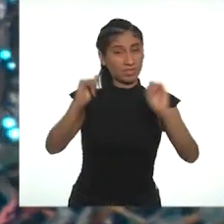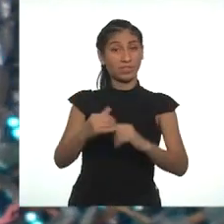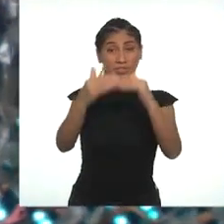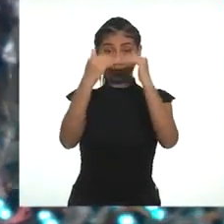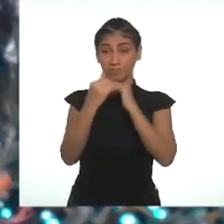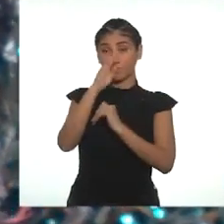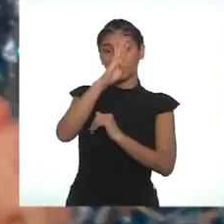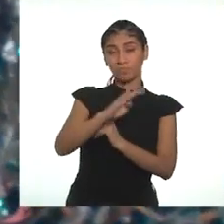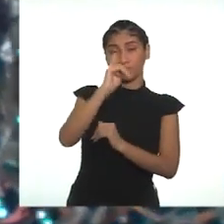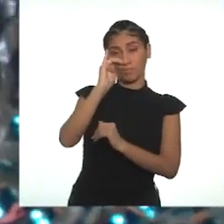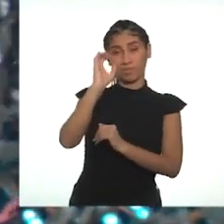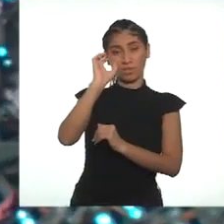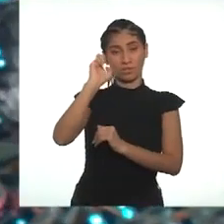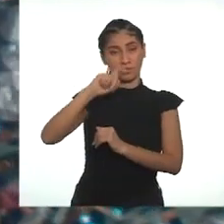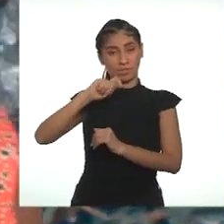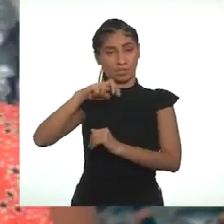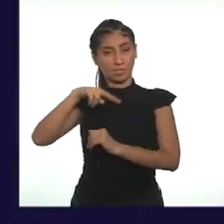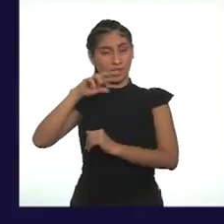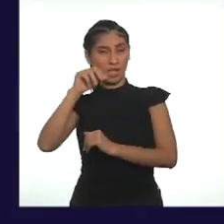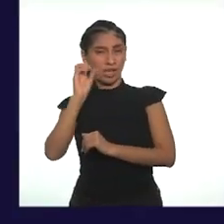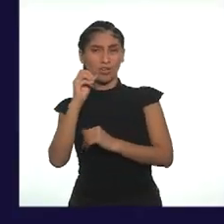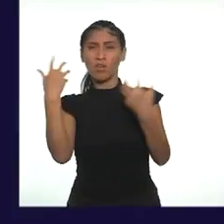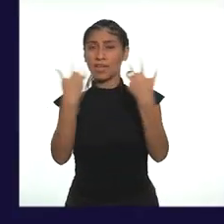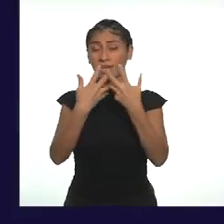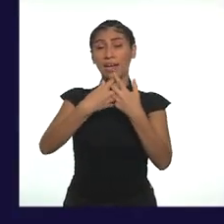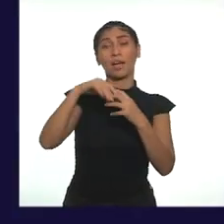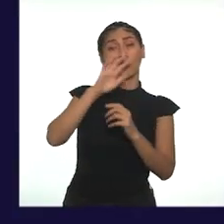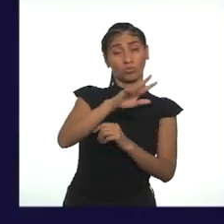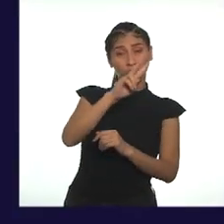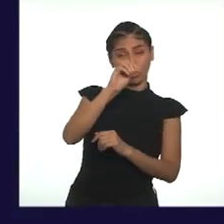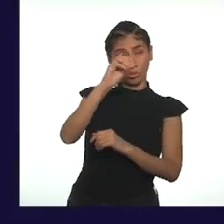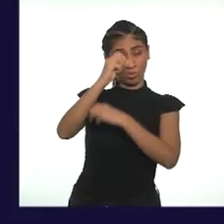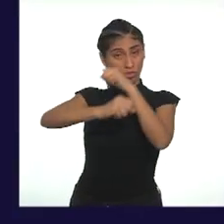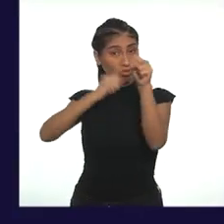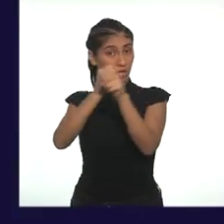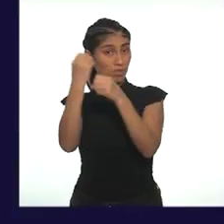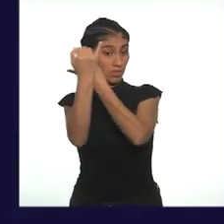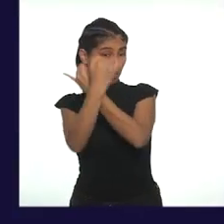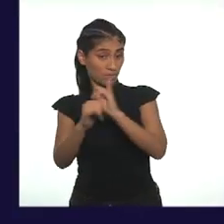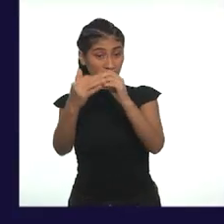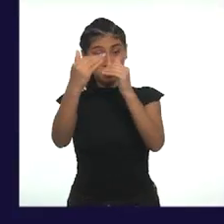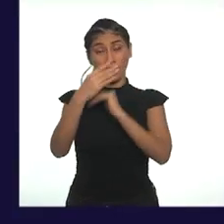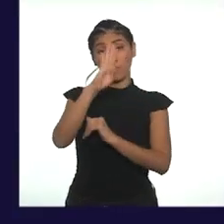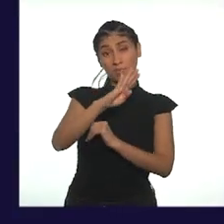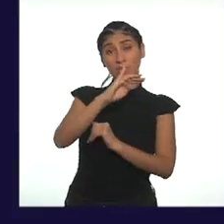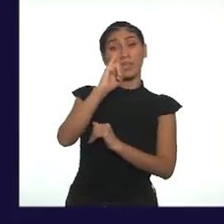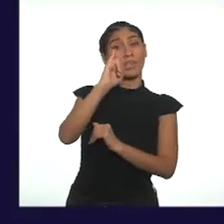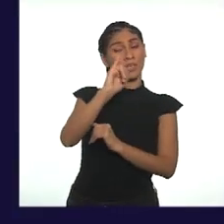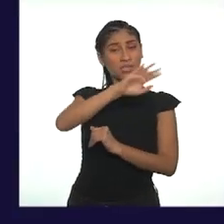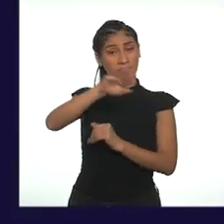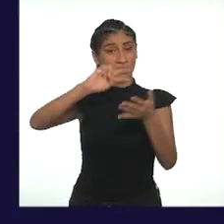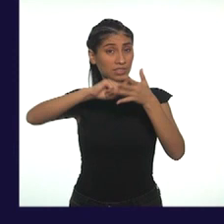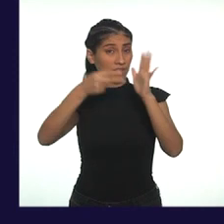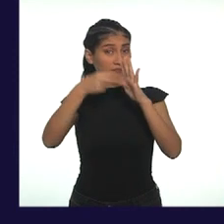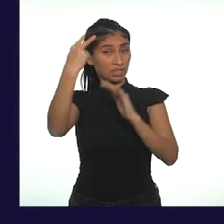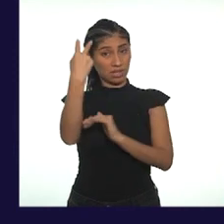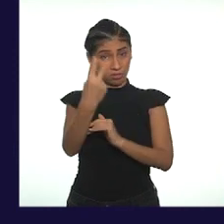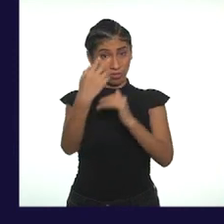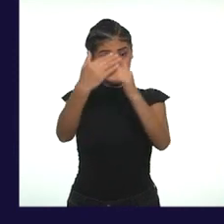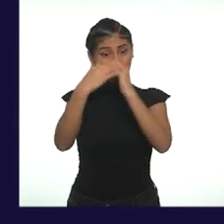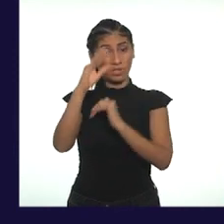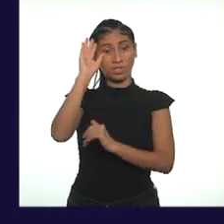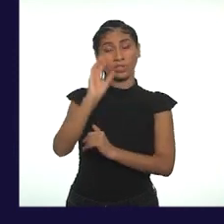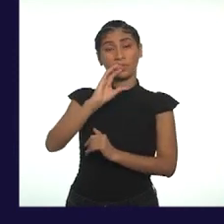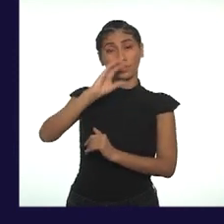los 200 años de la independencia. Bi significa 2 y centenario 100. Eso